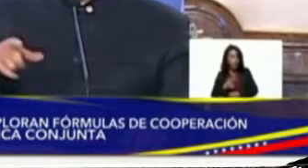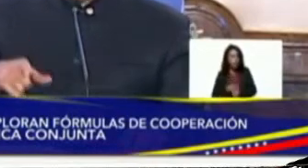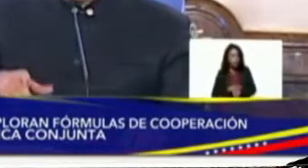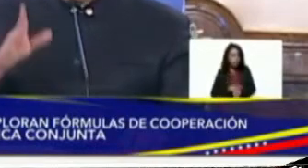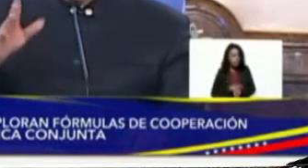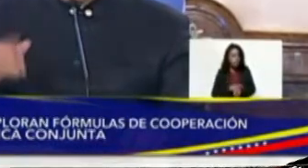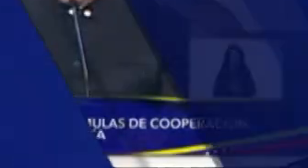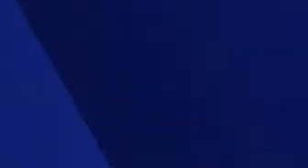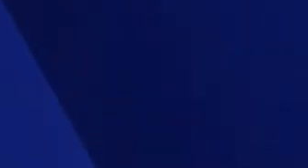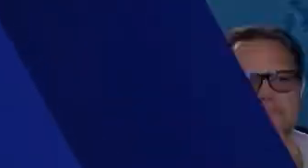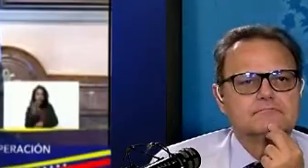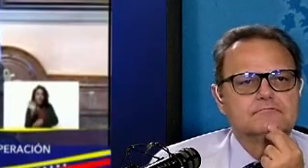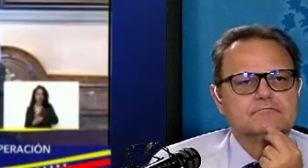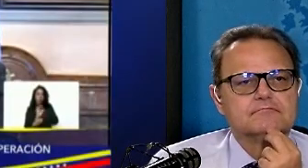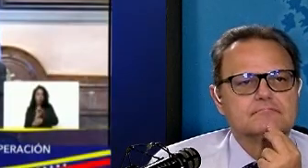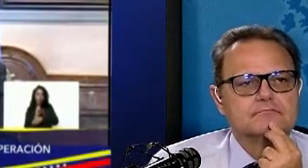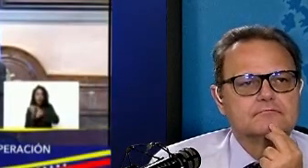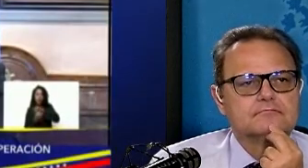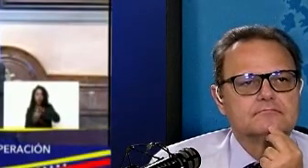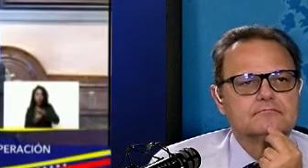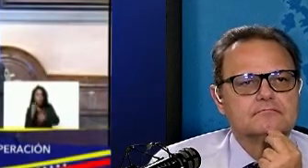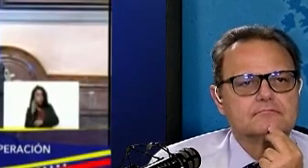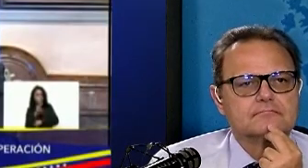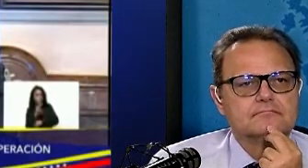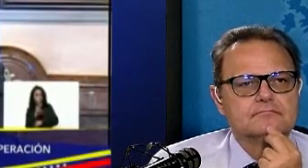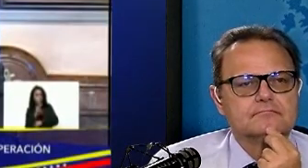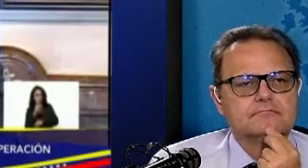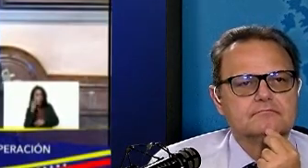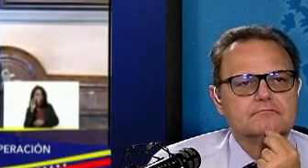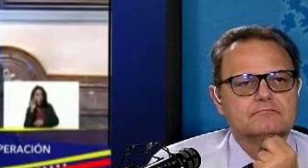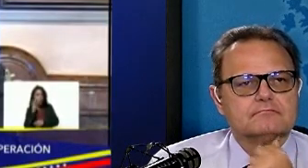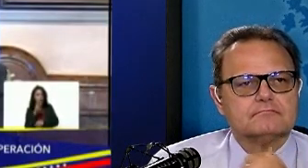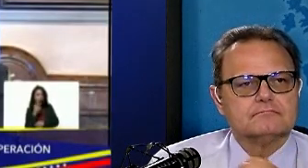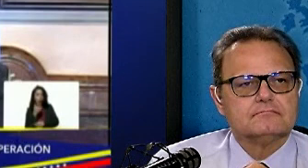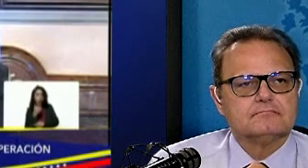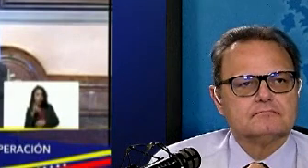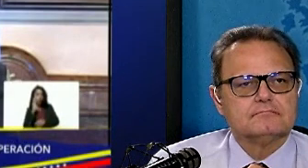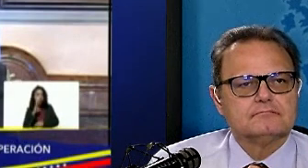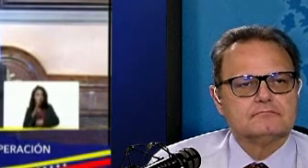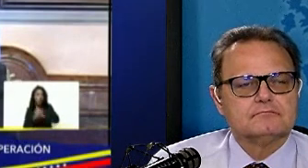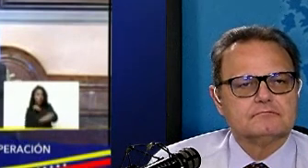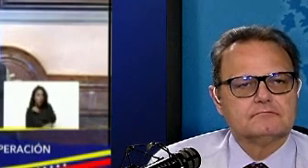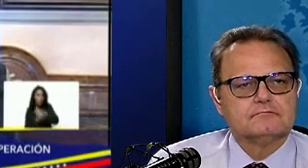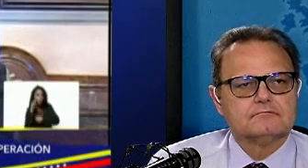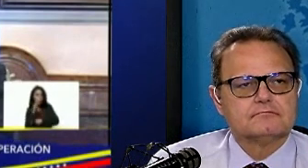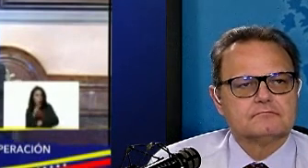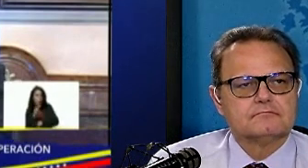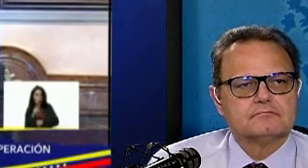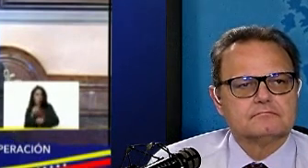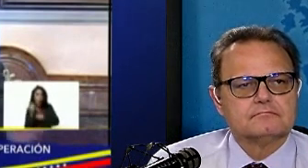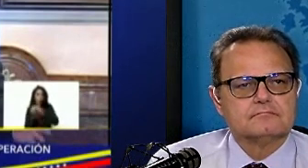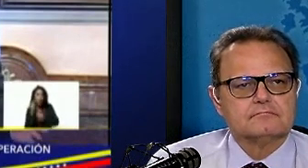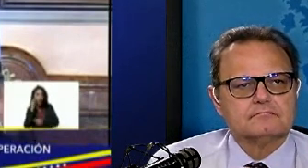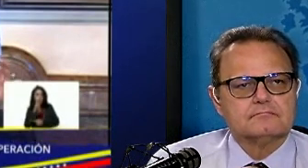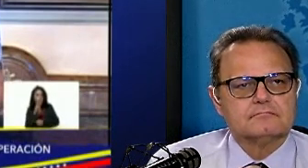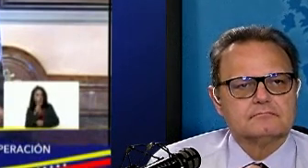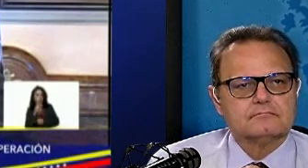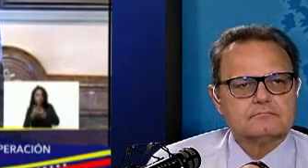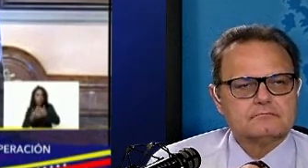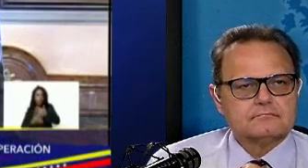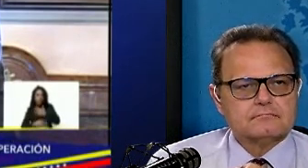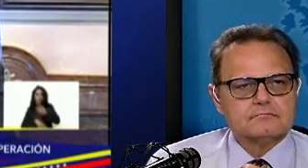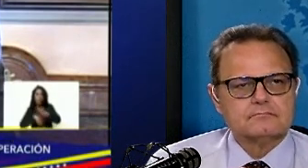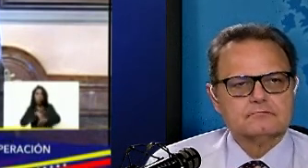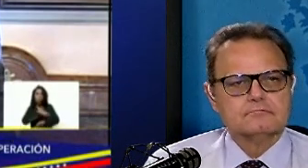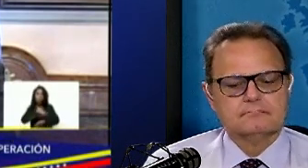Yo lo veo como positivo desde el punto de vista técnico-jurídico. Como político lo podríamos interpretar, o algunos lo podrían interpretar, como frustrante. Pero